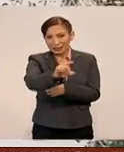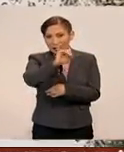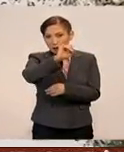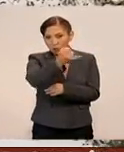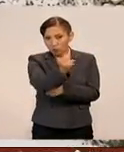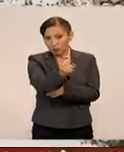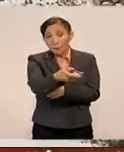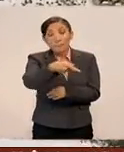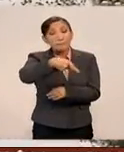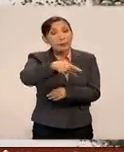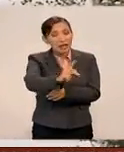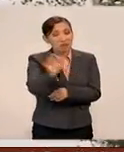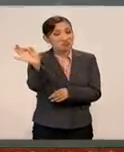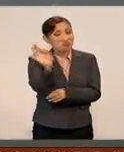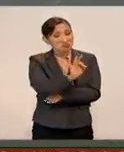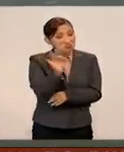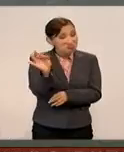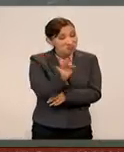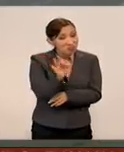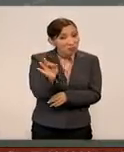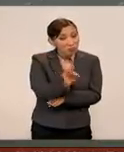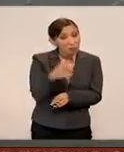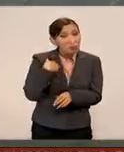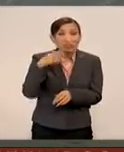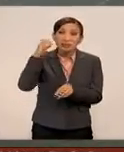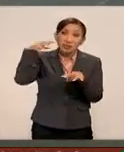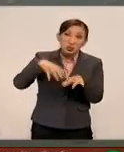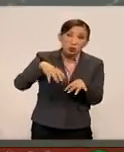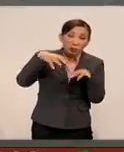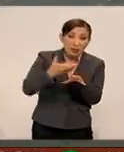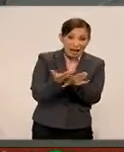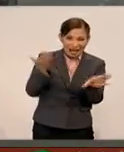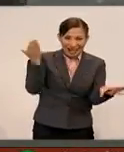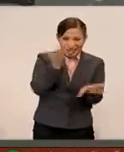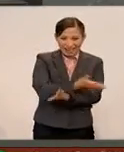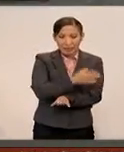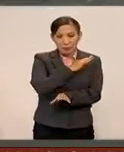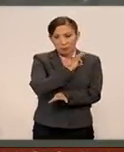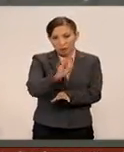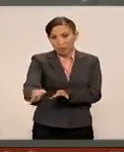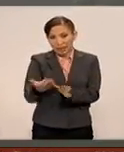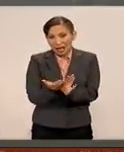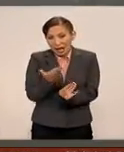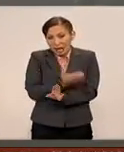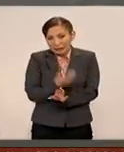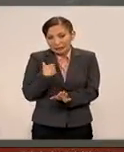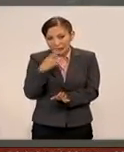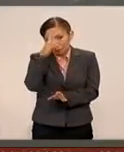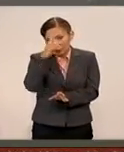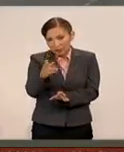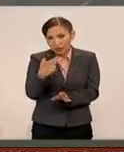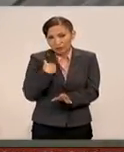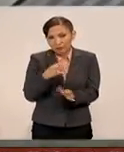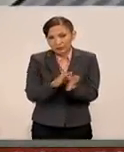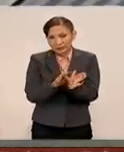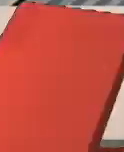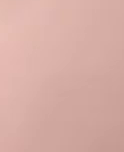junio, pero es muy posible que si las lluvias se adelantan, se pueda levantar antes de esa